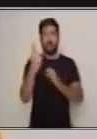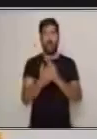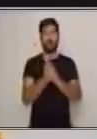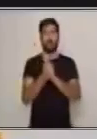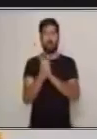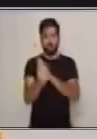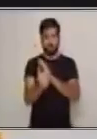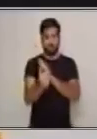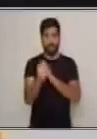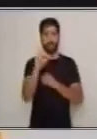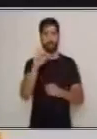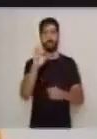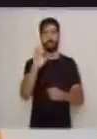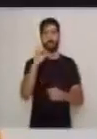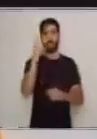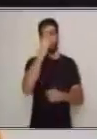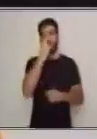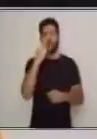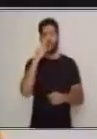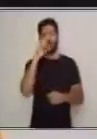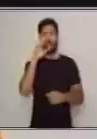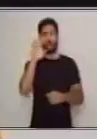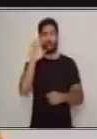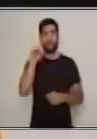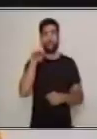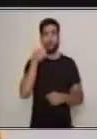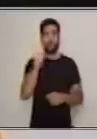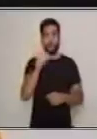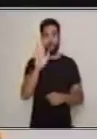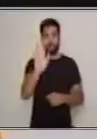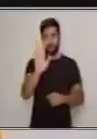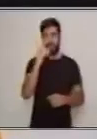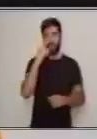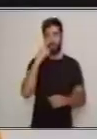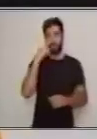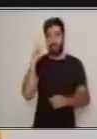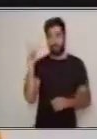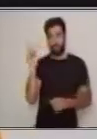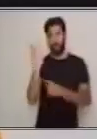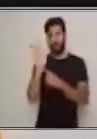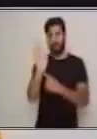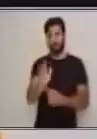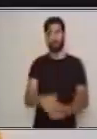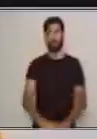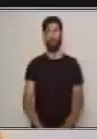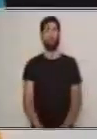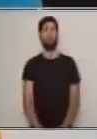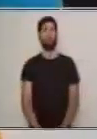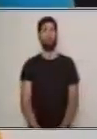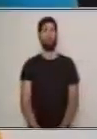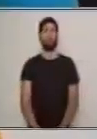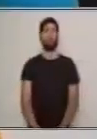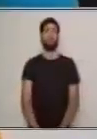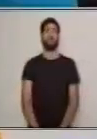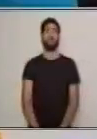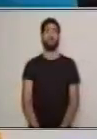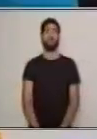destreza es de este lado. ¿Dónde está la primera destreza? Es